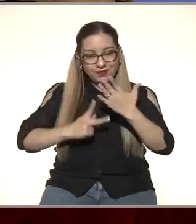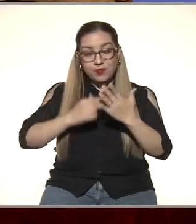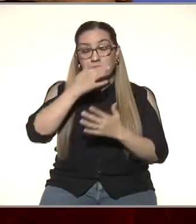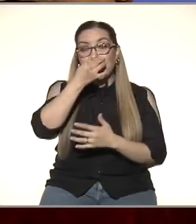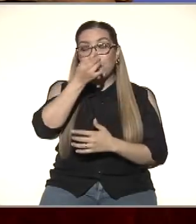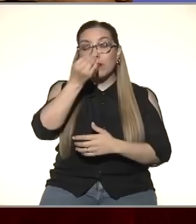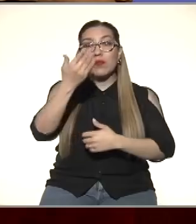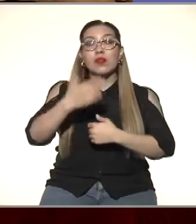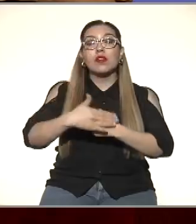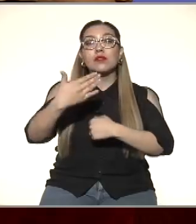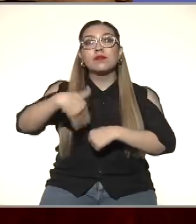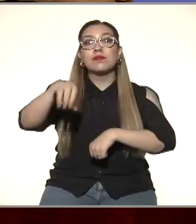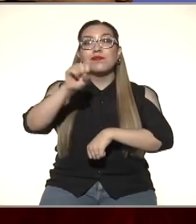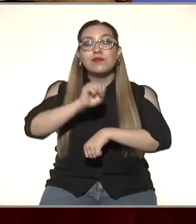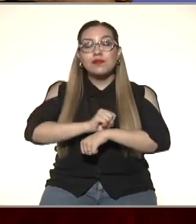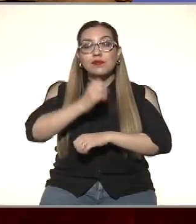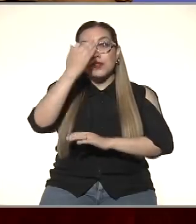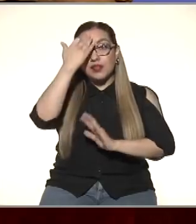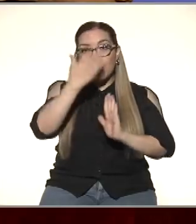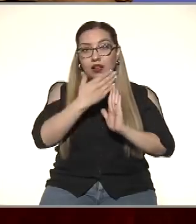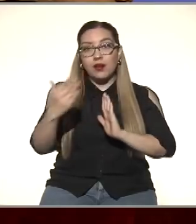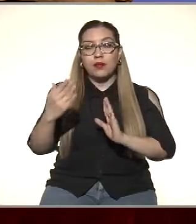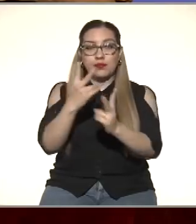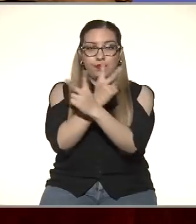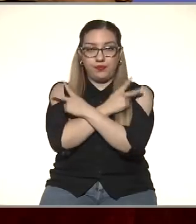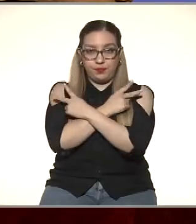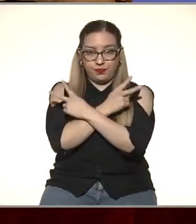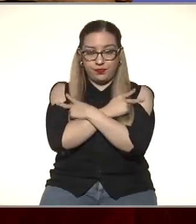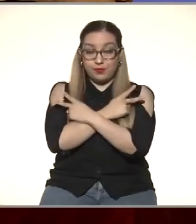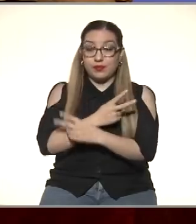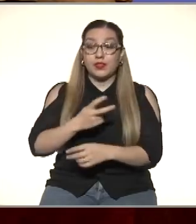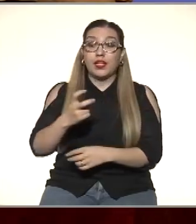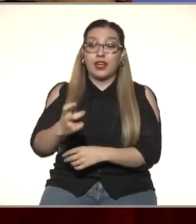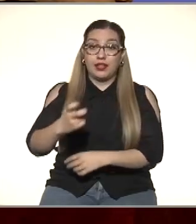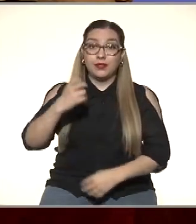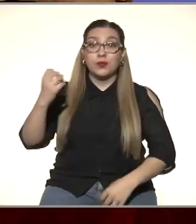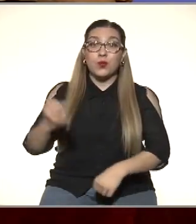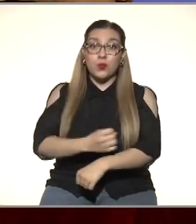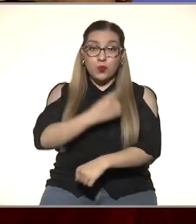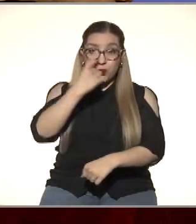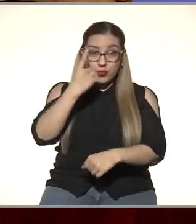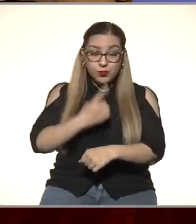vacacional por Semana Santa y para muchas familias esta es la oportunidad